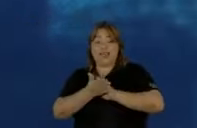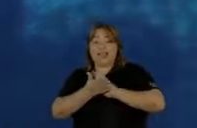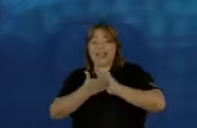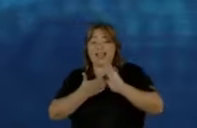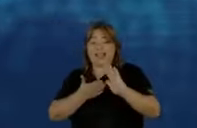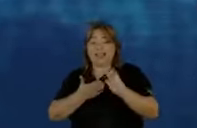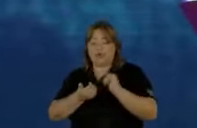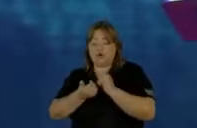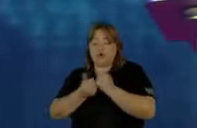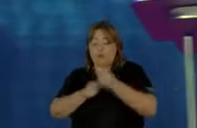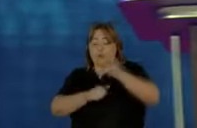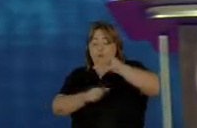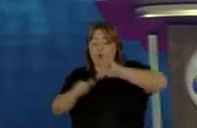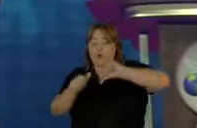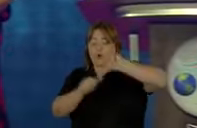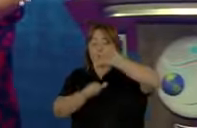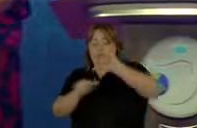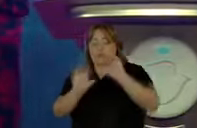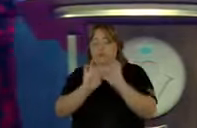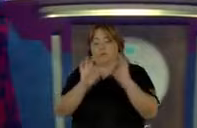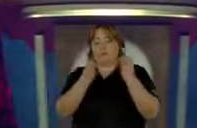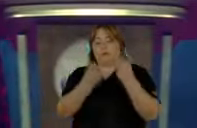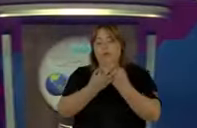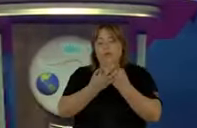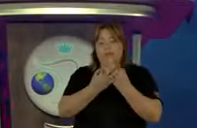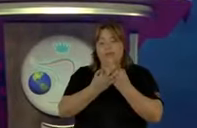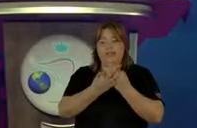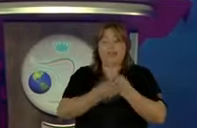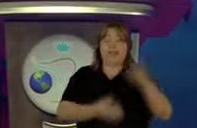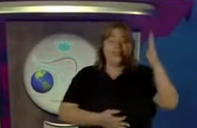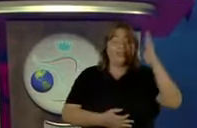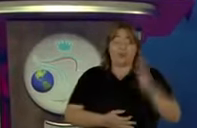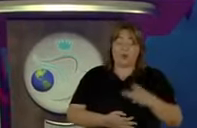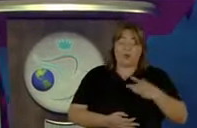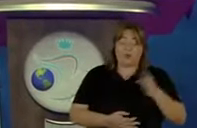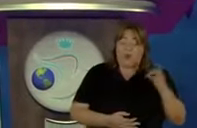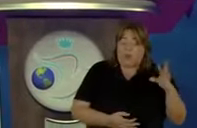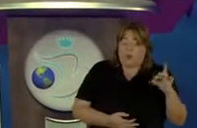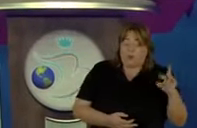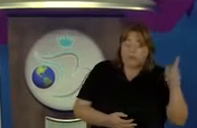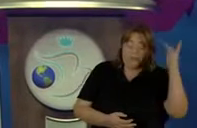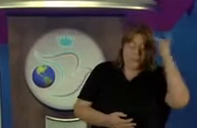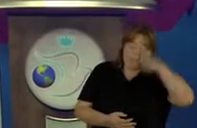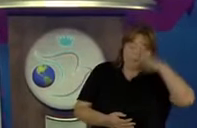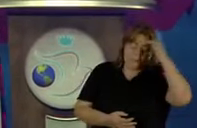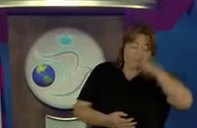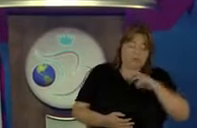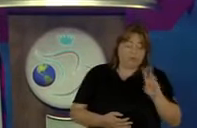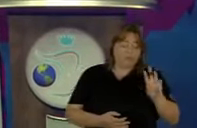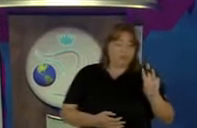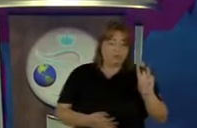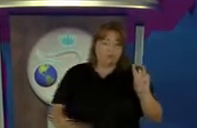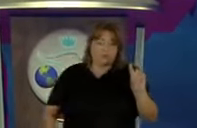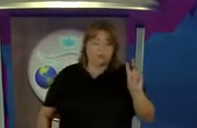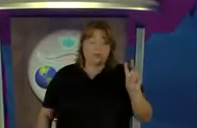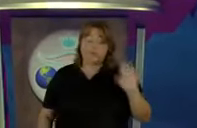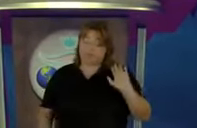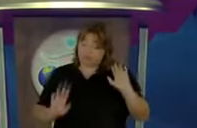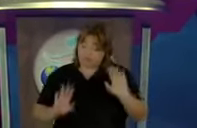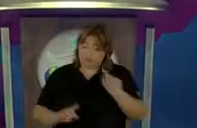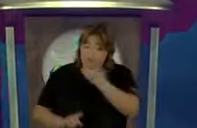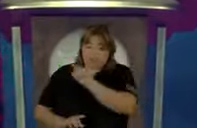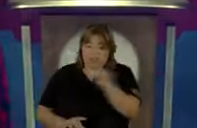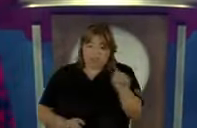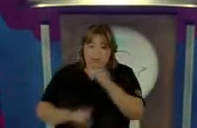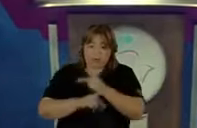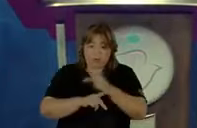Y entonces hay algo que el Señor no le agrada y está en Proverbios 6:19, de que debemos ser muy cuidadosos con ello. Y